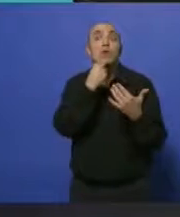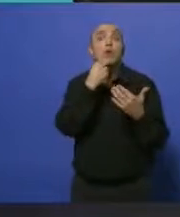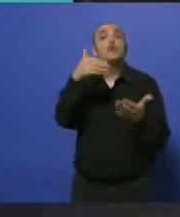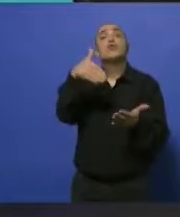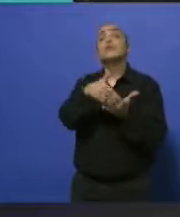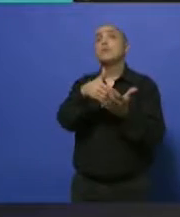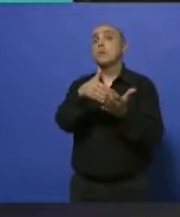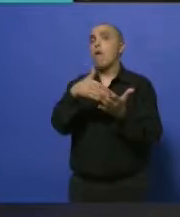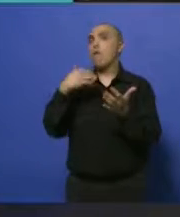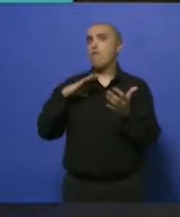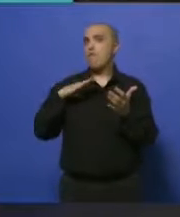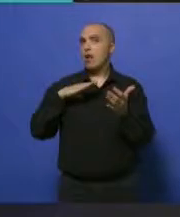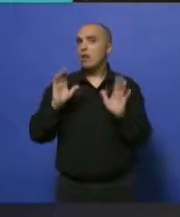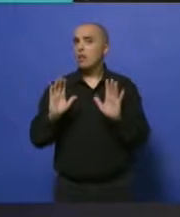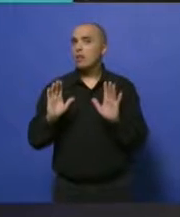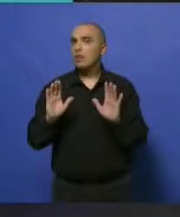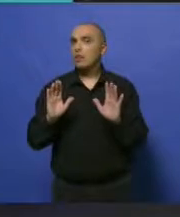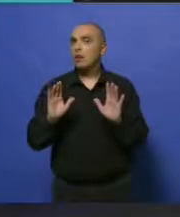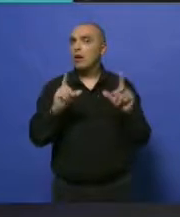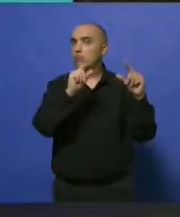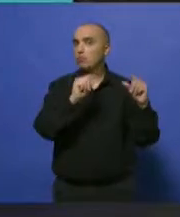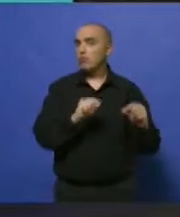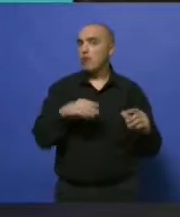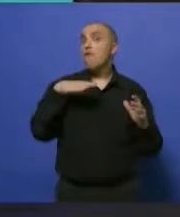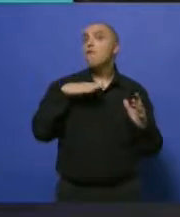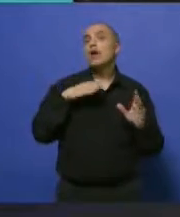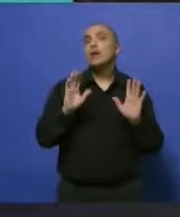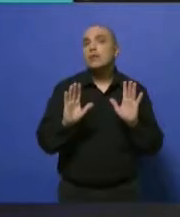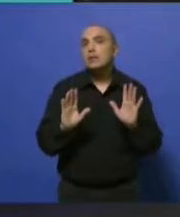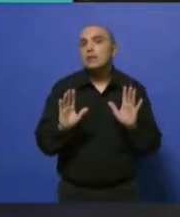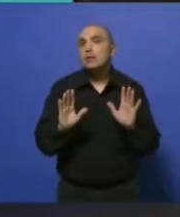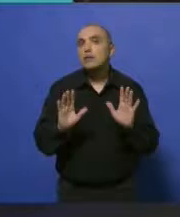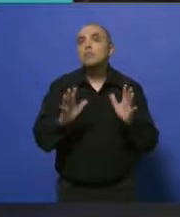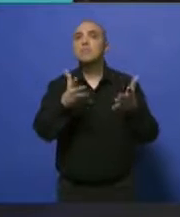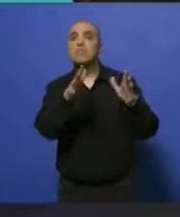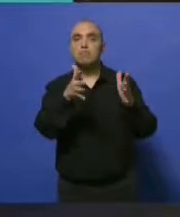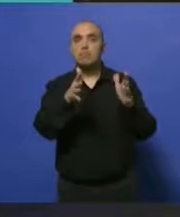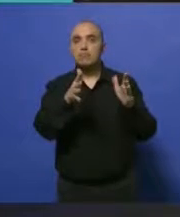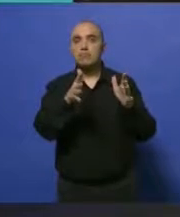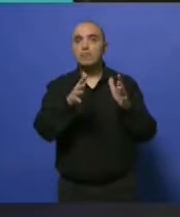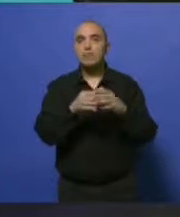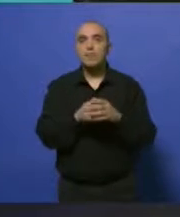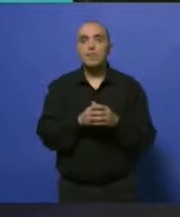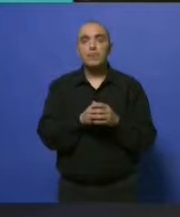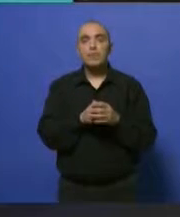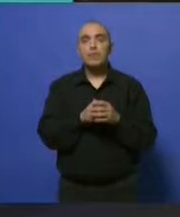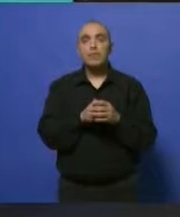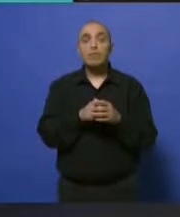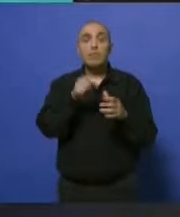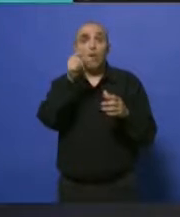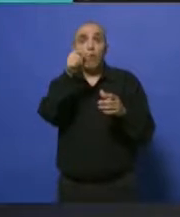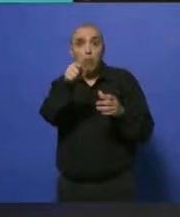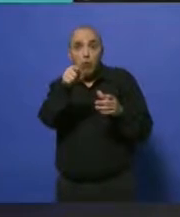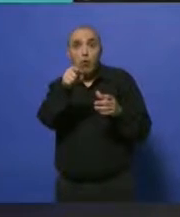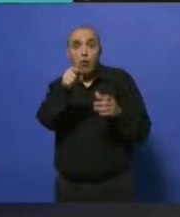11 millones de líneas. Aproximadamente 11 millones de líneas son las que restan en ser registradas. Si sos una de las personas